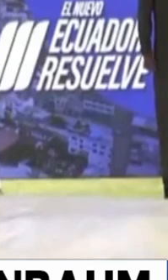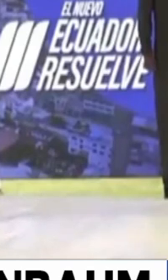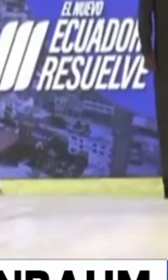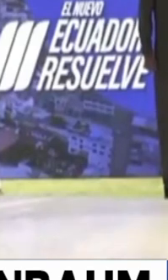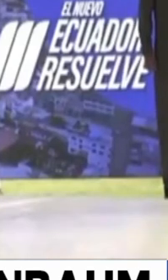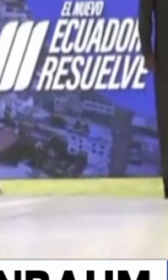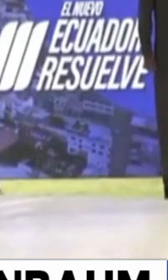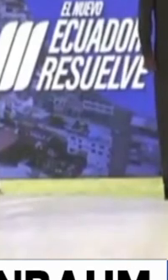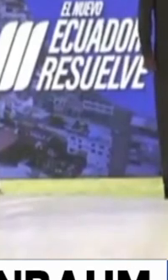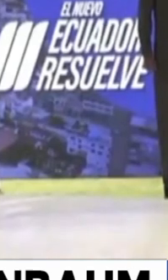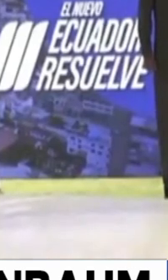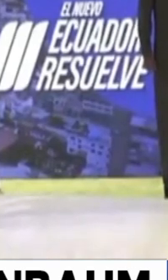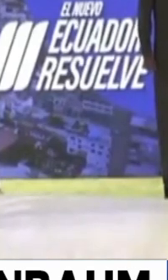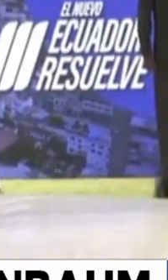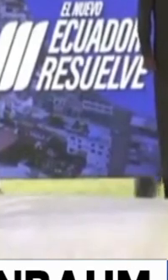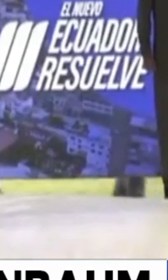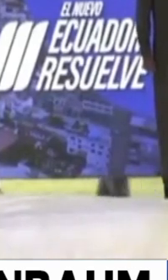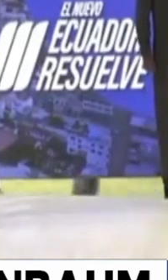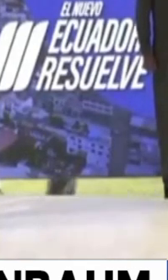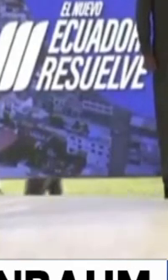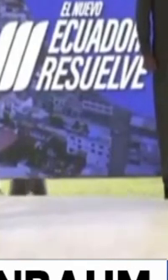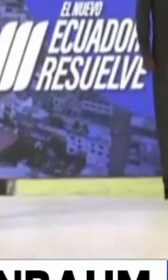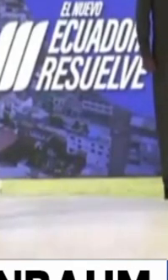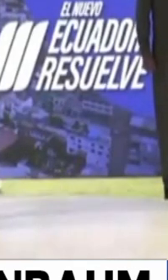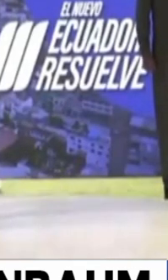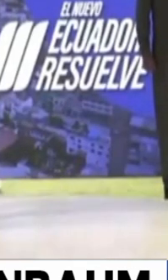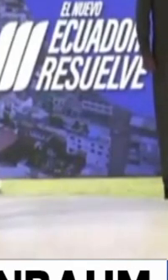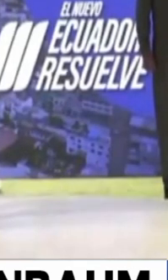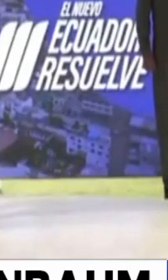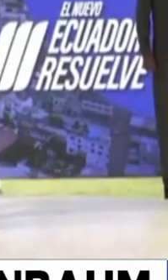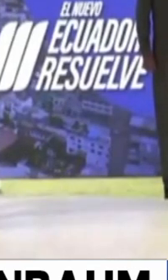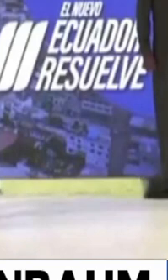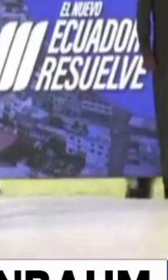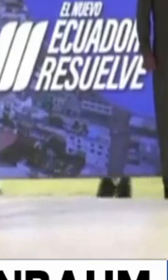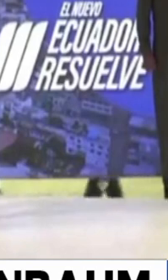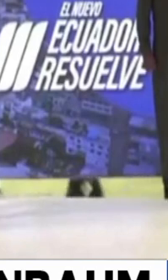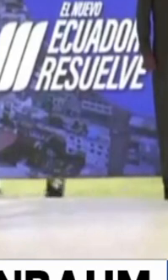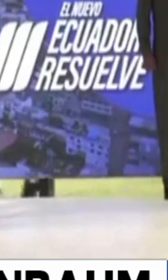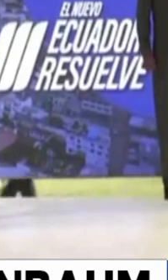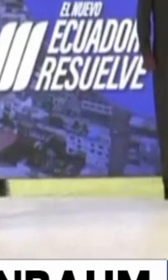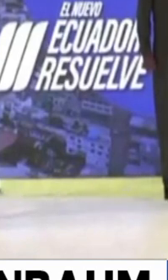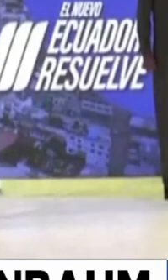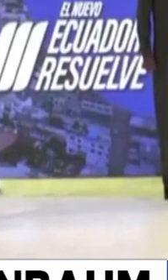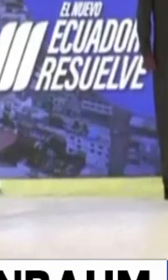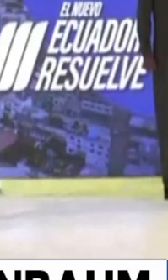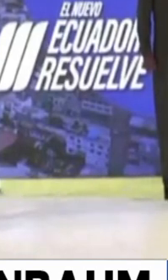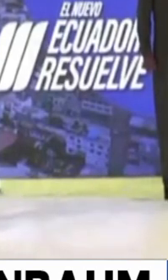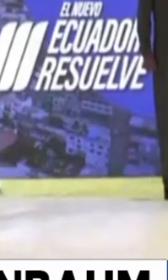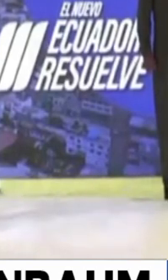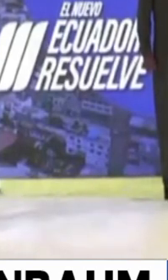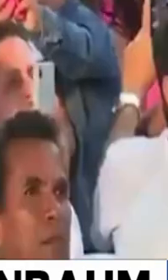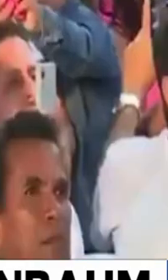reacción de Daniel Noboa, el presidente ecuatoriano, conocido por su estilo sobrio, fue captado con una expresión seria mientras